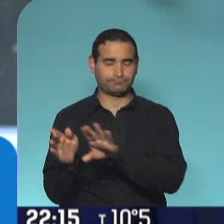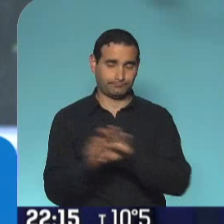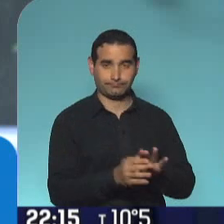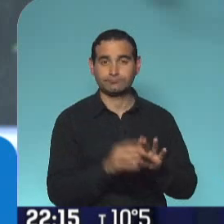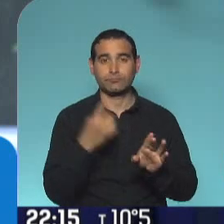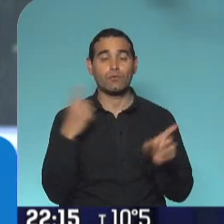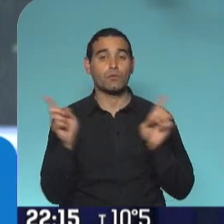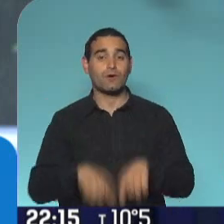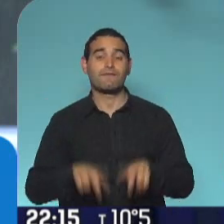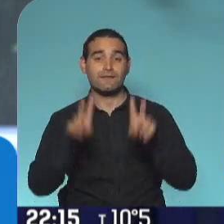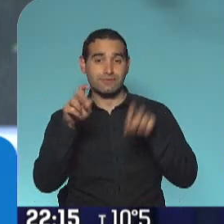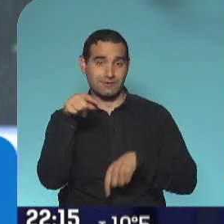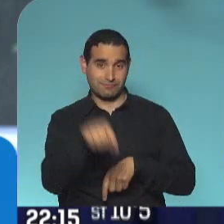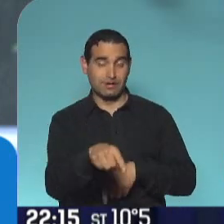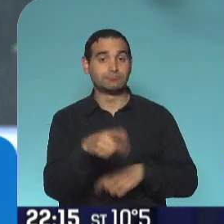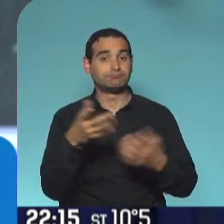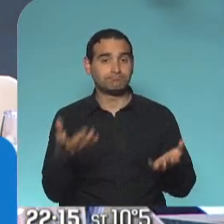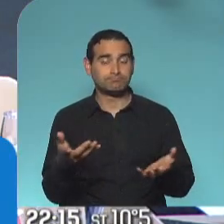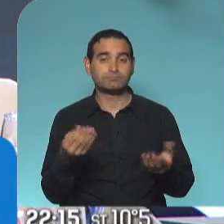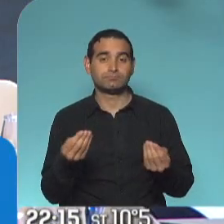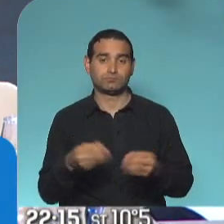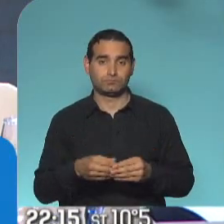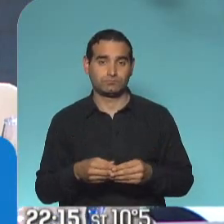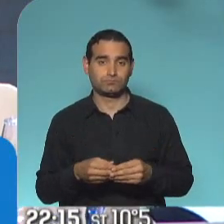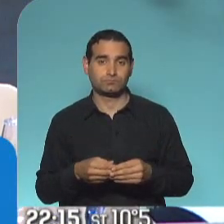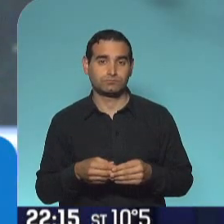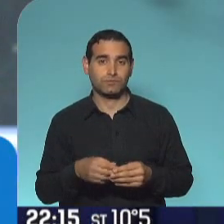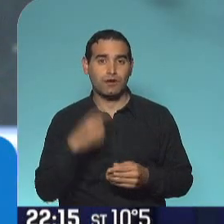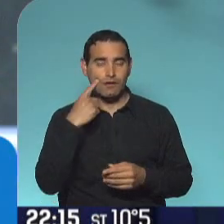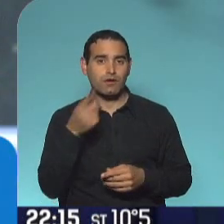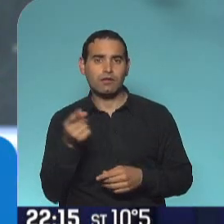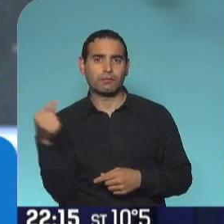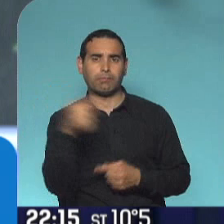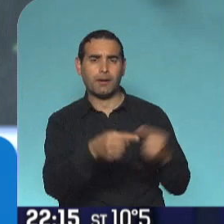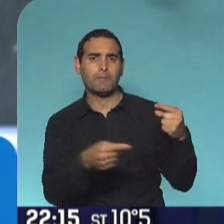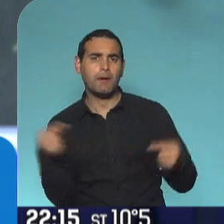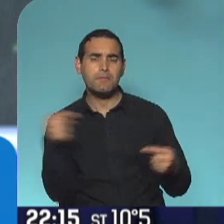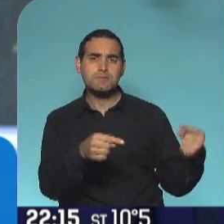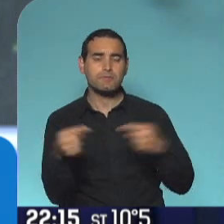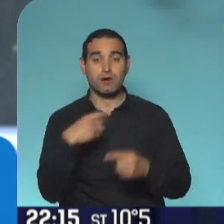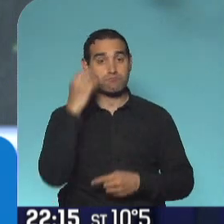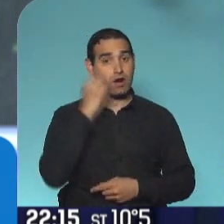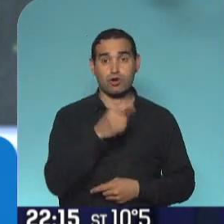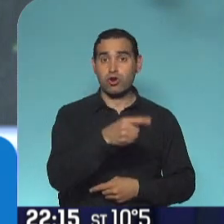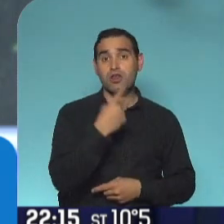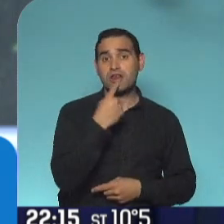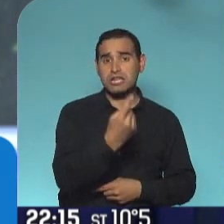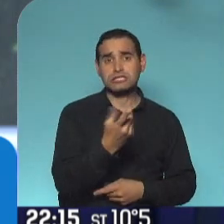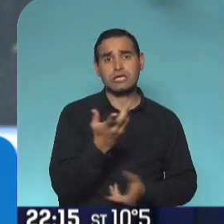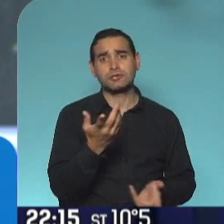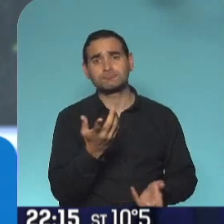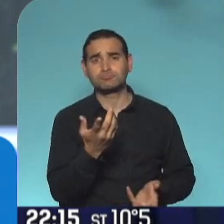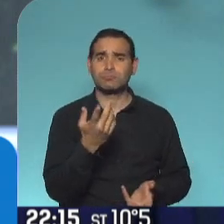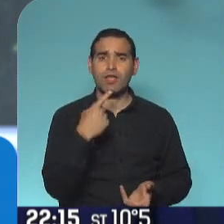pelea y a la escalada, lo que ocurrió es que fueron apostando una y otra vez más alto, porque Macron sugirió una suerte